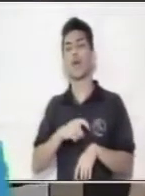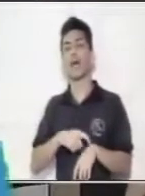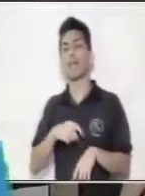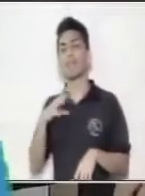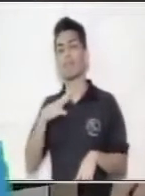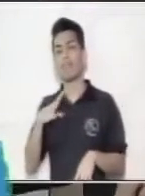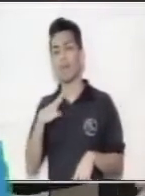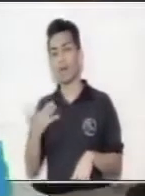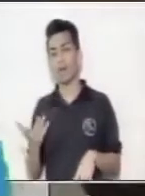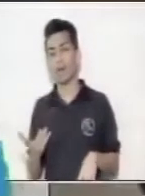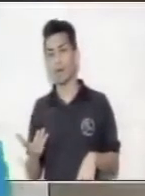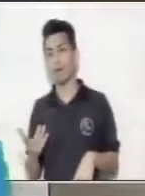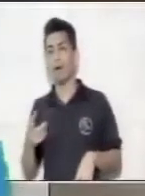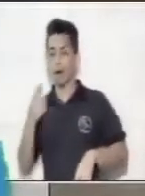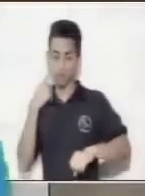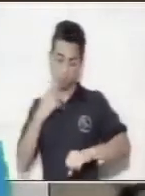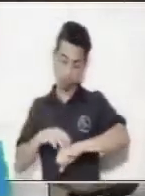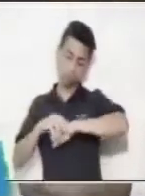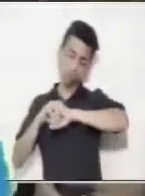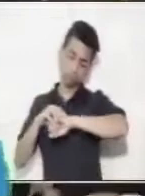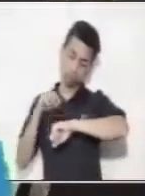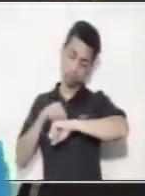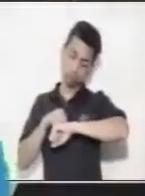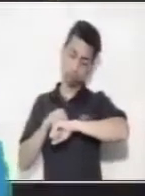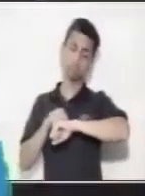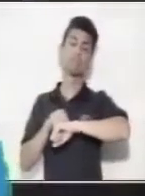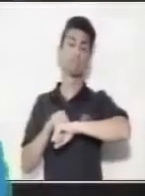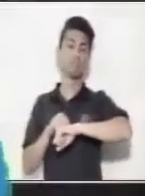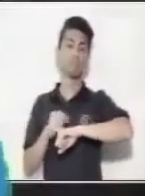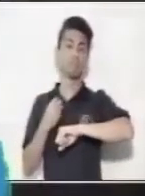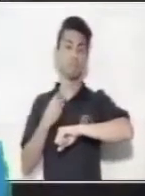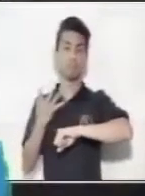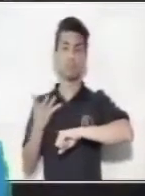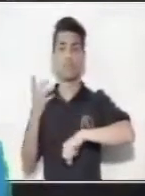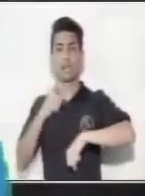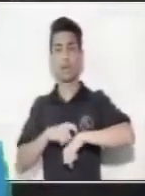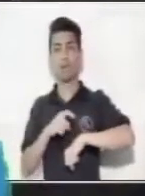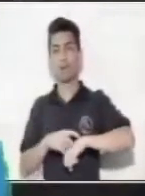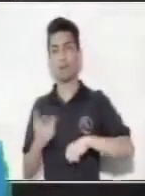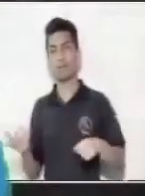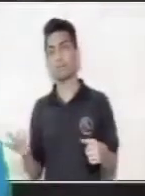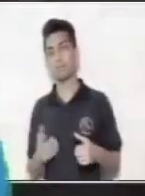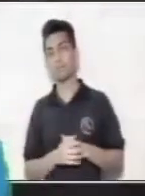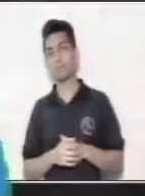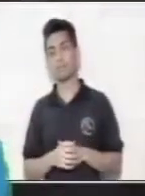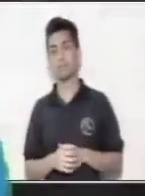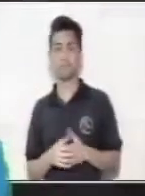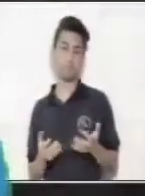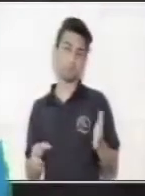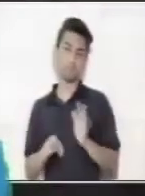tú observas tu reloj y me puedes dar cualquier hora, ¿verdad? Las